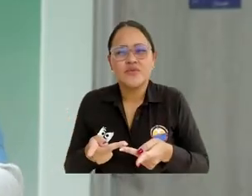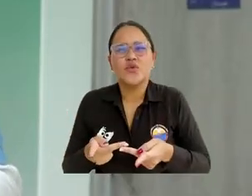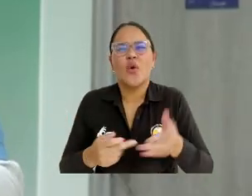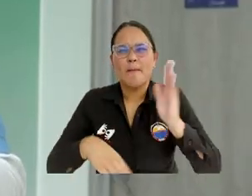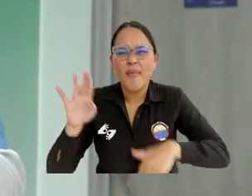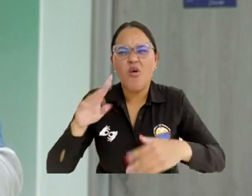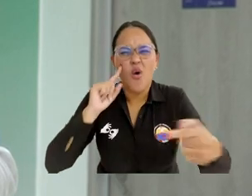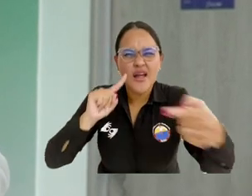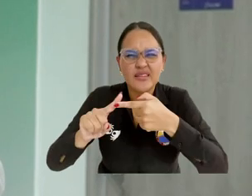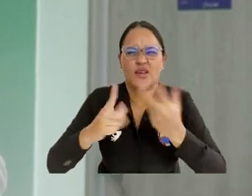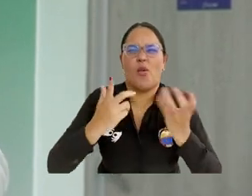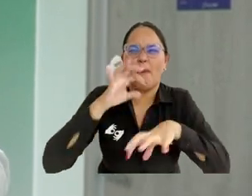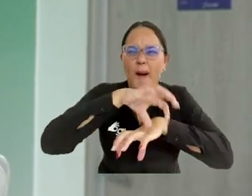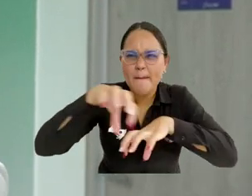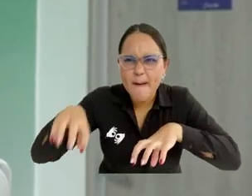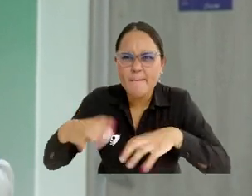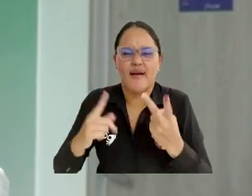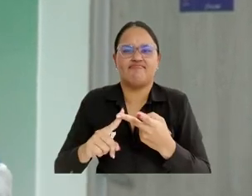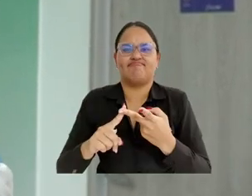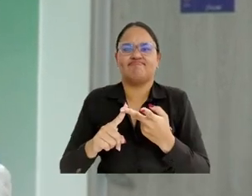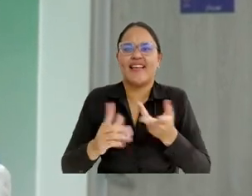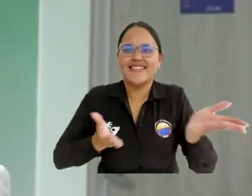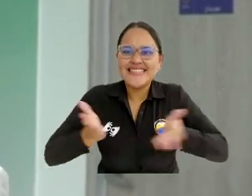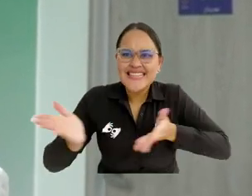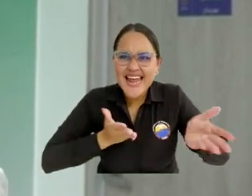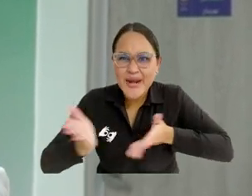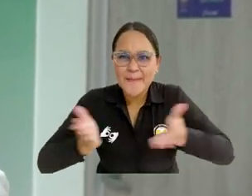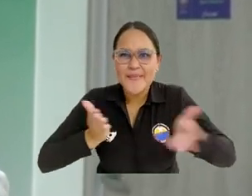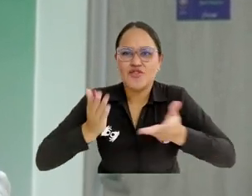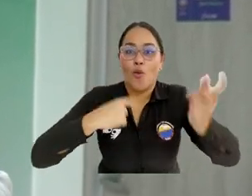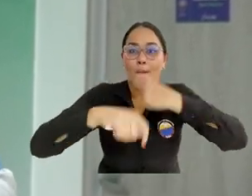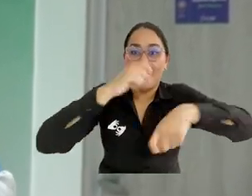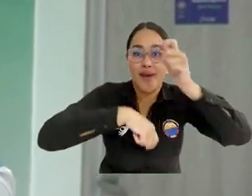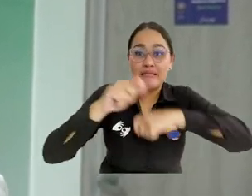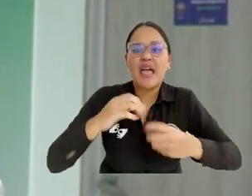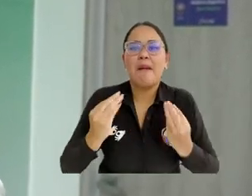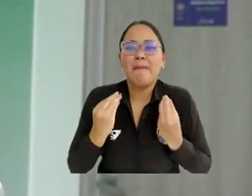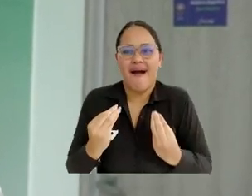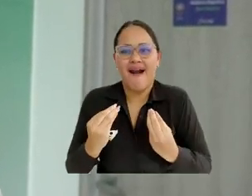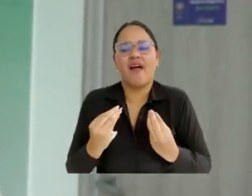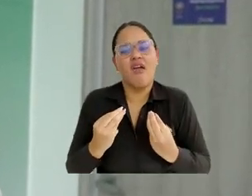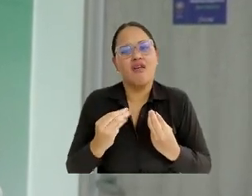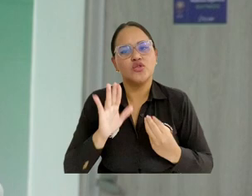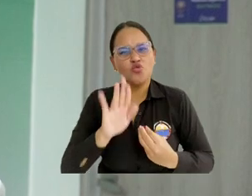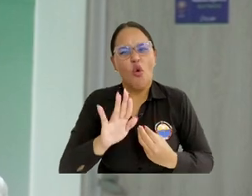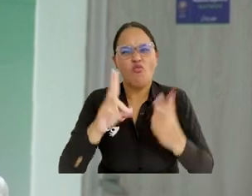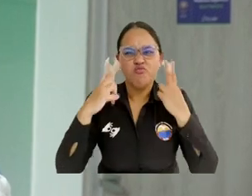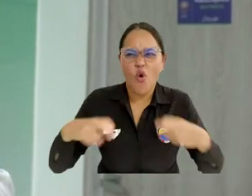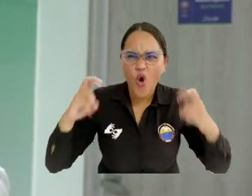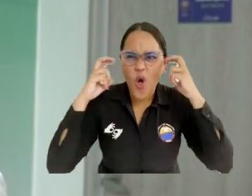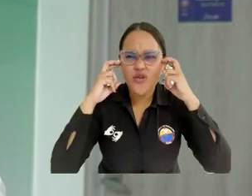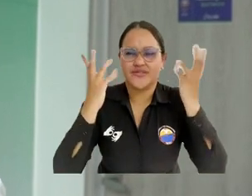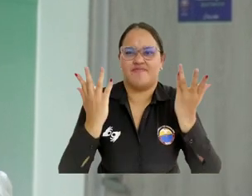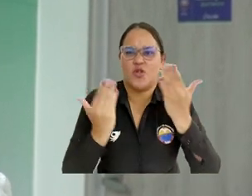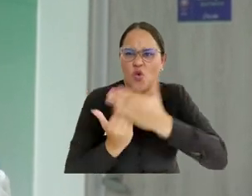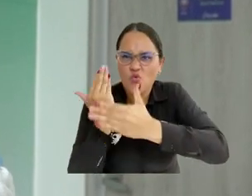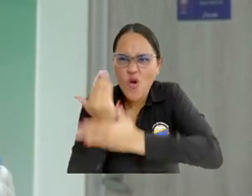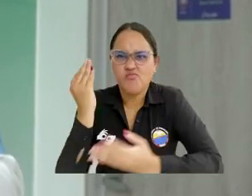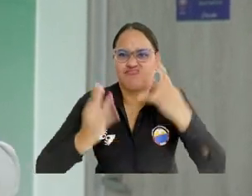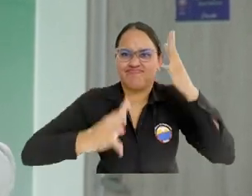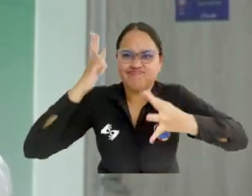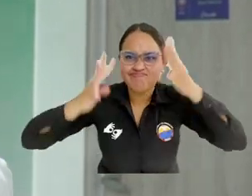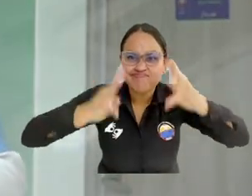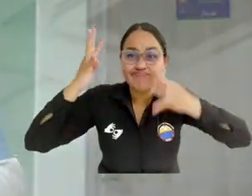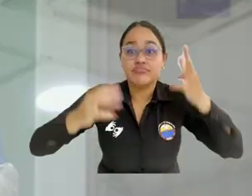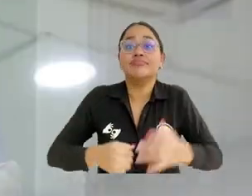Una unidad de investigación, de extensión y de venta de servicios que nos permita posicionar la universidad en materia de generación de nuevo